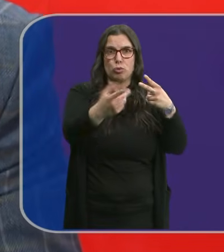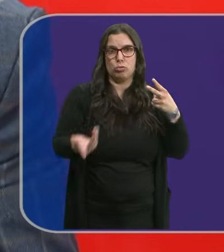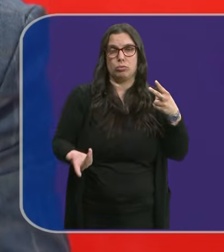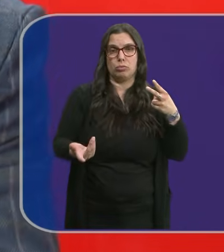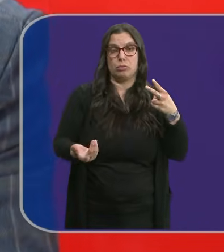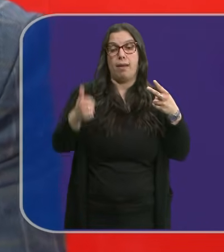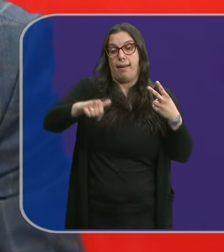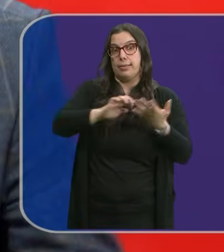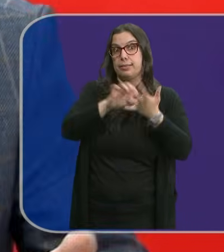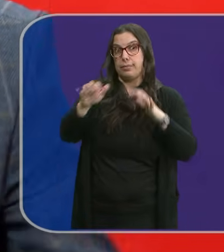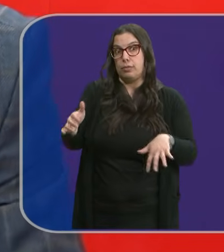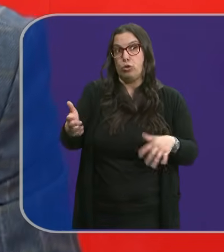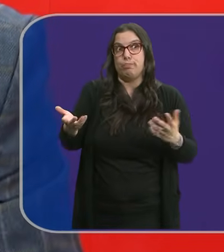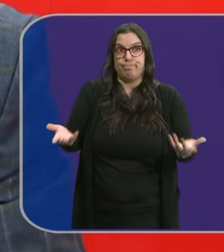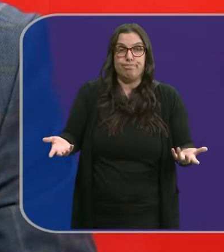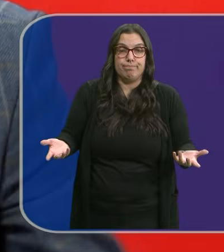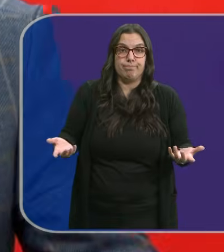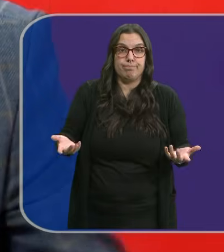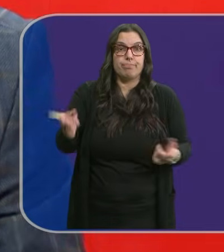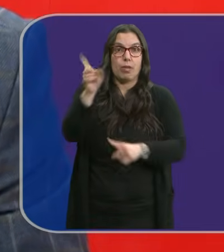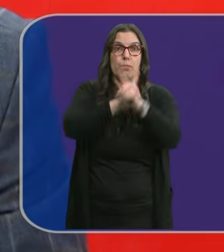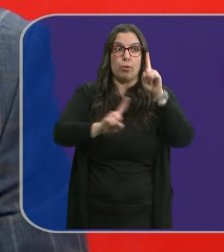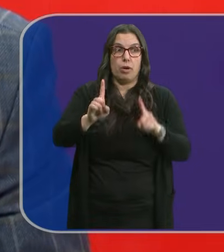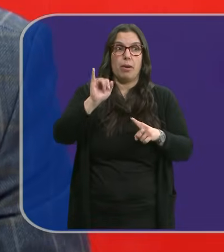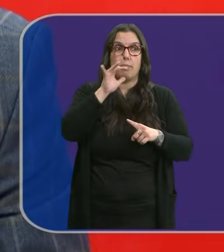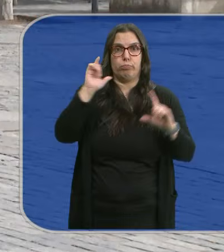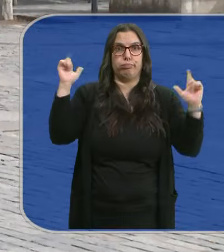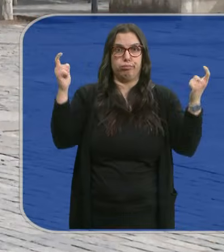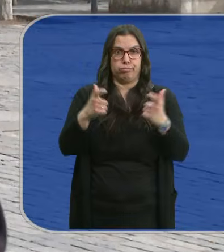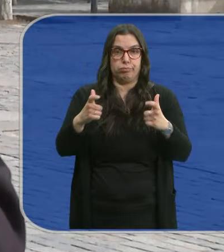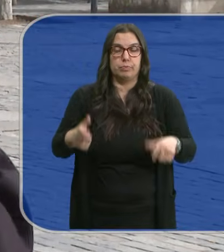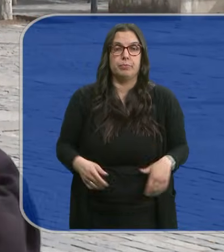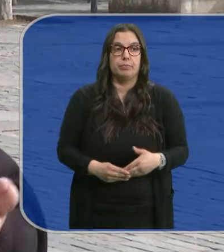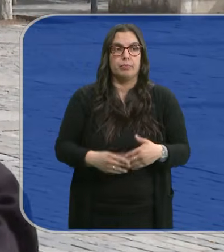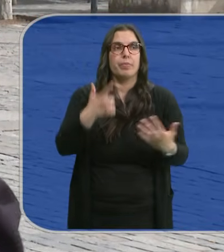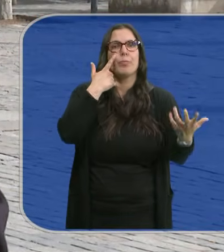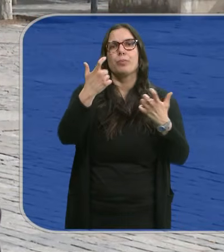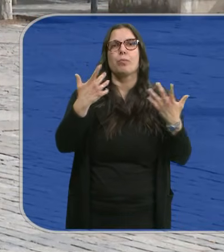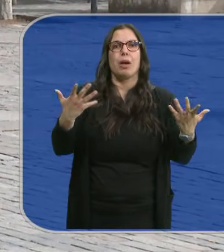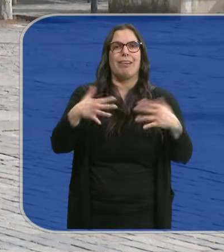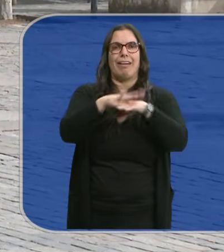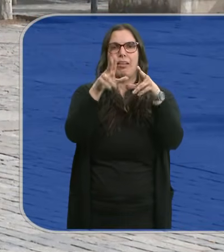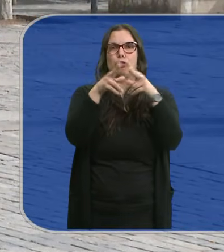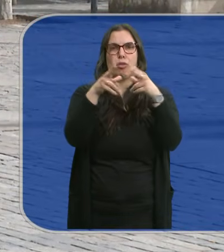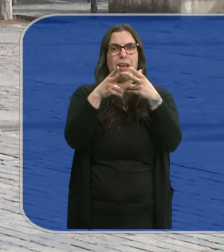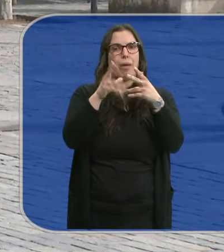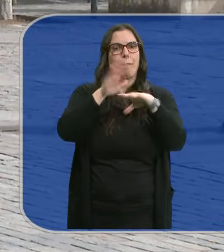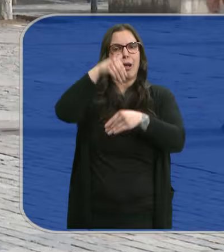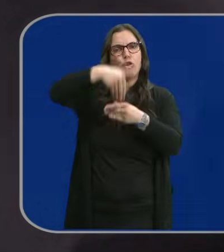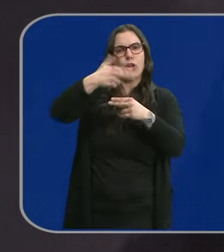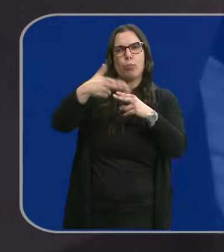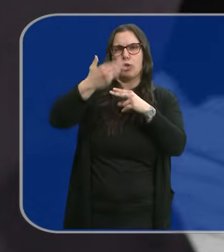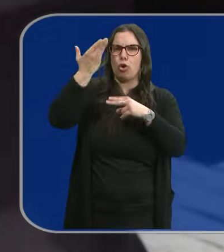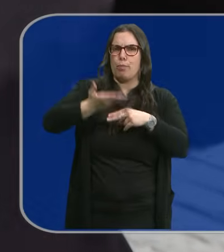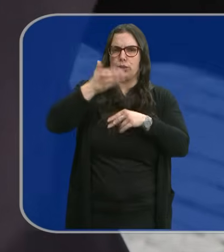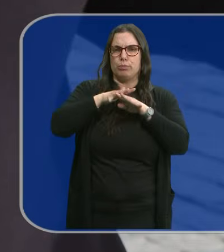problemas. Y aquí en Castilla y León, bueno, pues al problema que tenemos de despoblación. Cada vez es más evidente el peso de las redes sociales en el mensaje político,